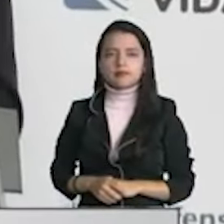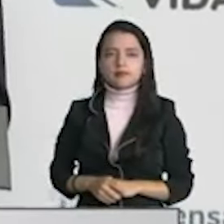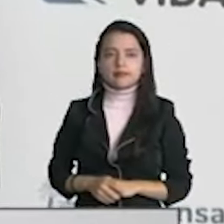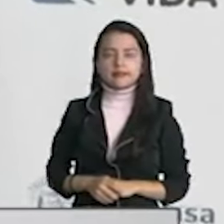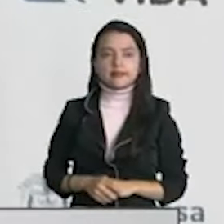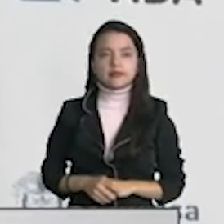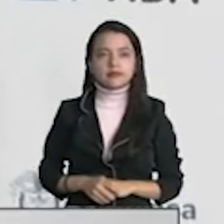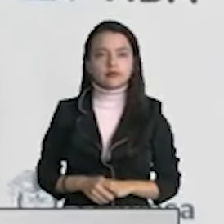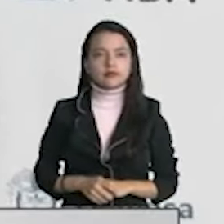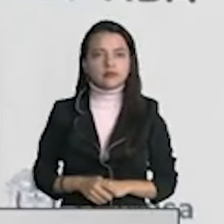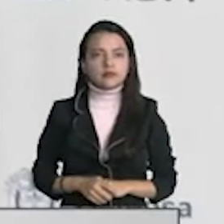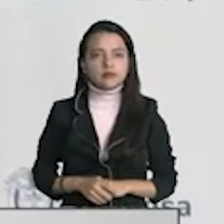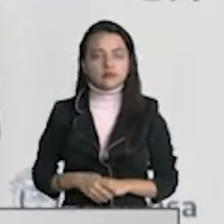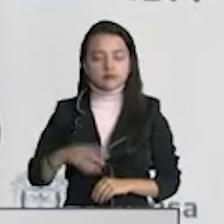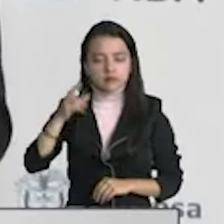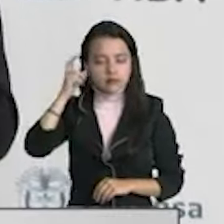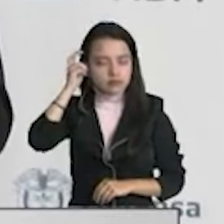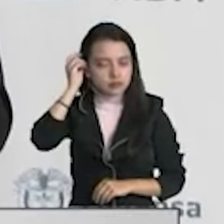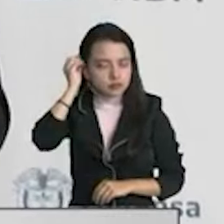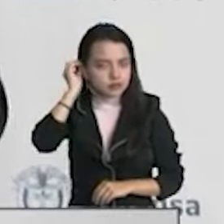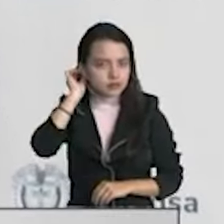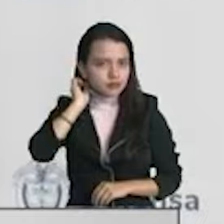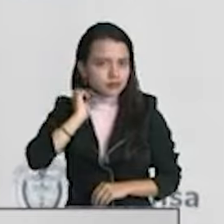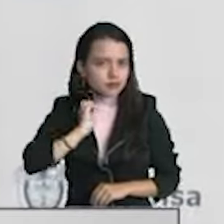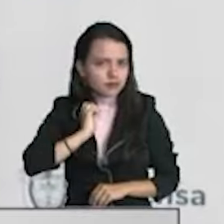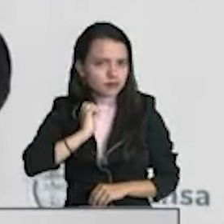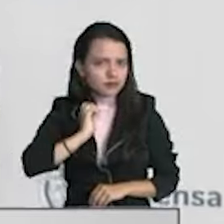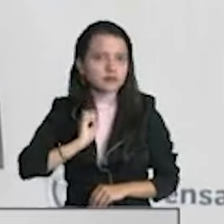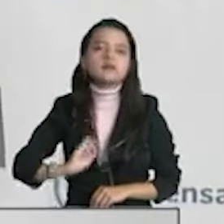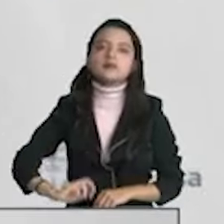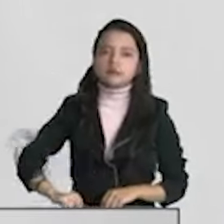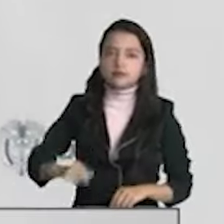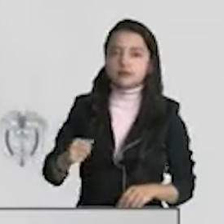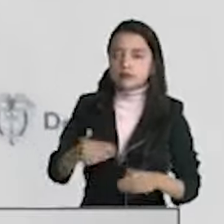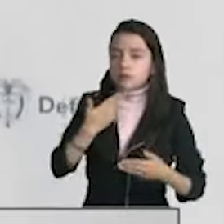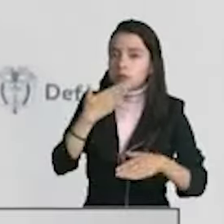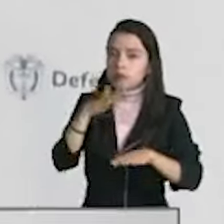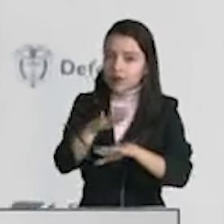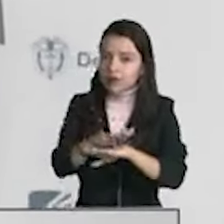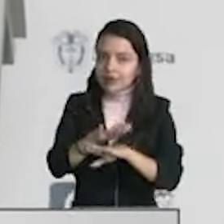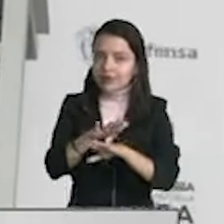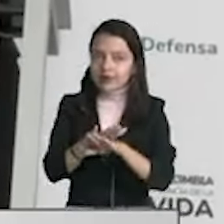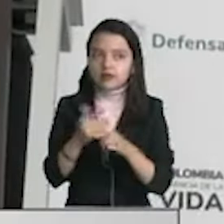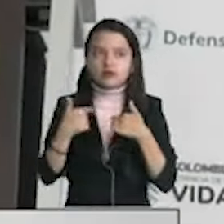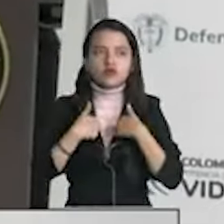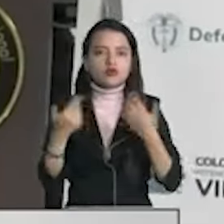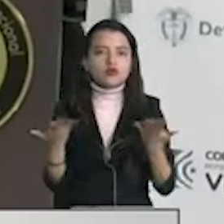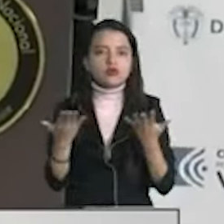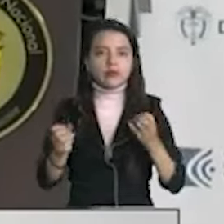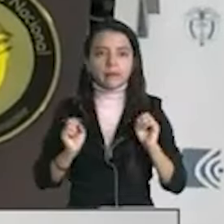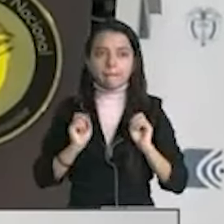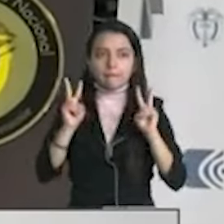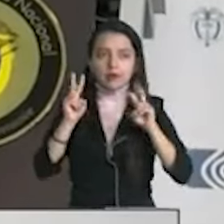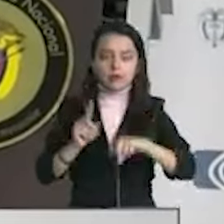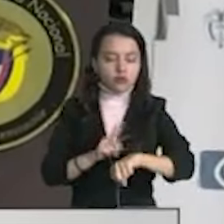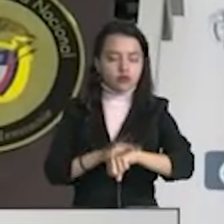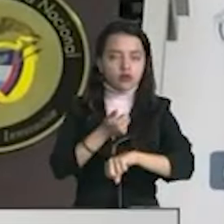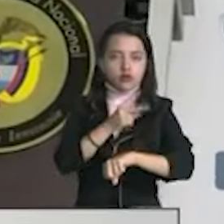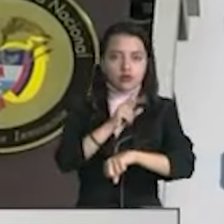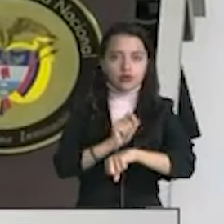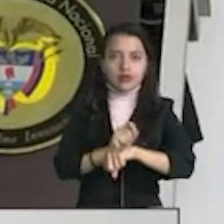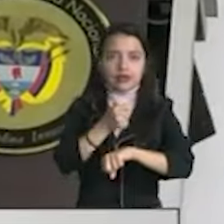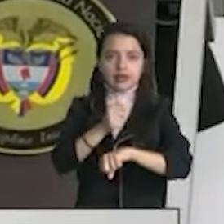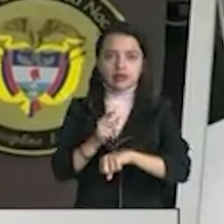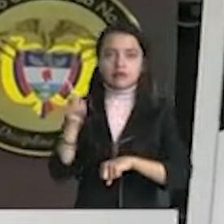Que va a ser pagada. Luisa y televidentes, feliz tarde, pues nos encontramos a esta hora en vivo, 12 y 10 de la tarde, sigue hablando el ministro de